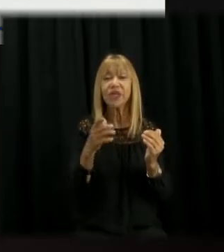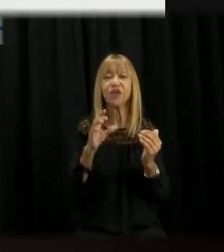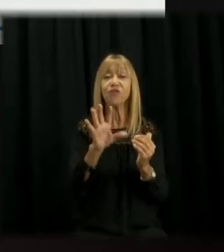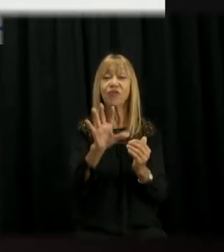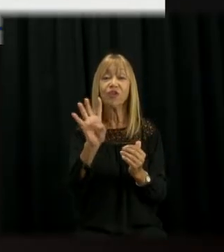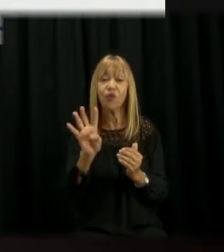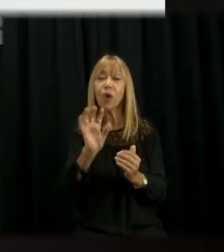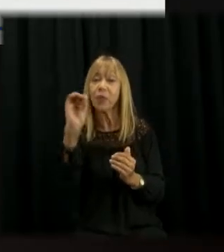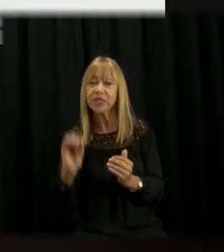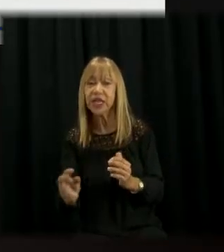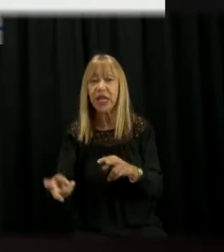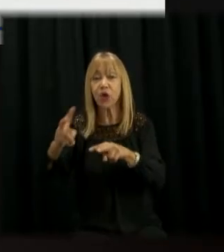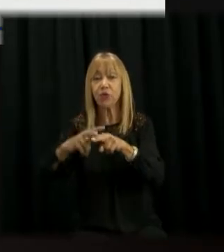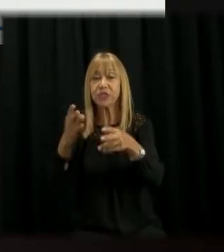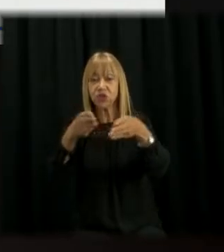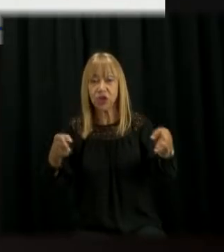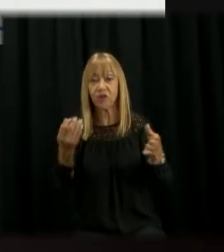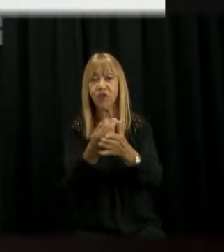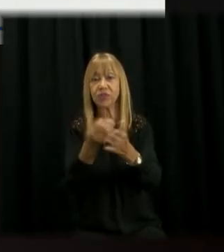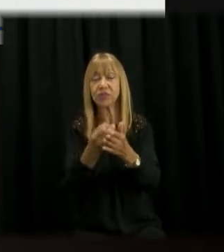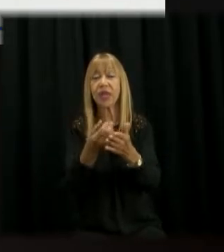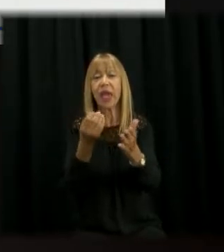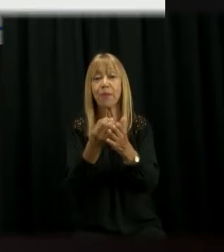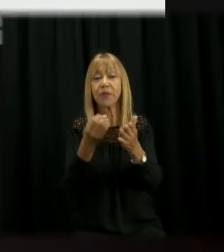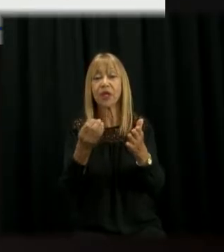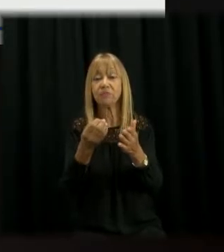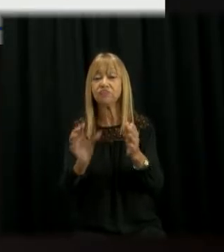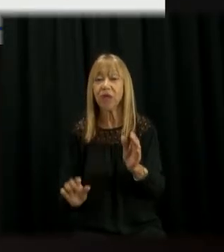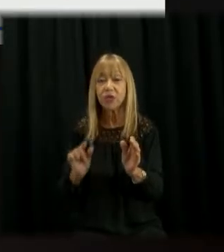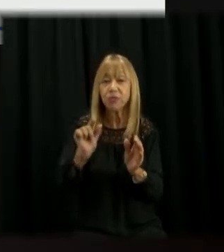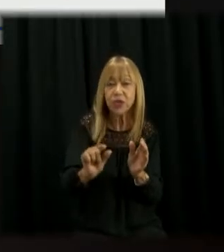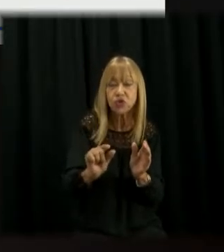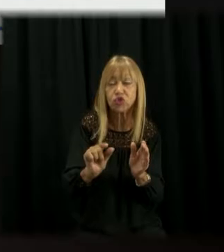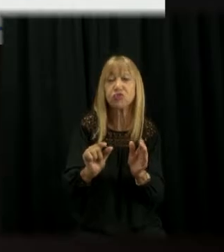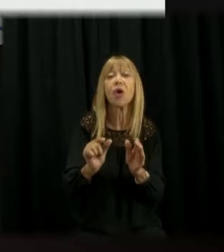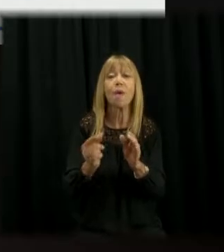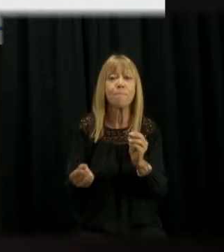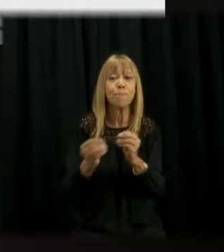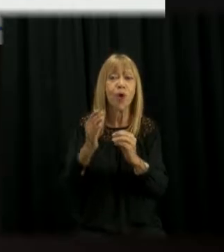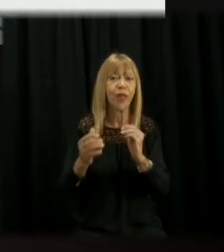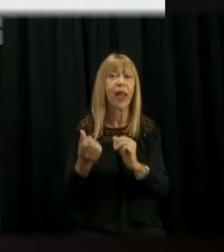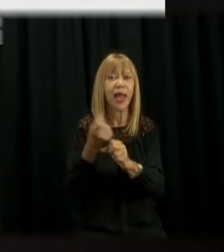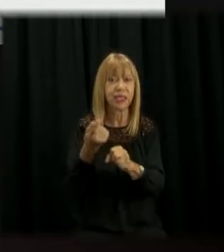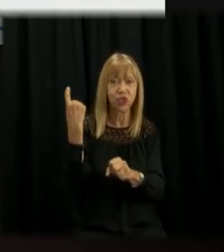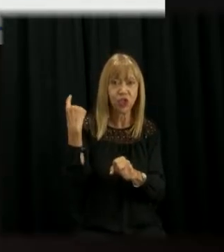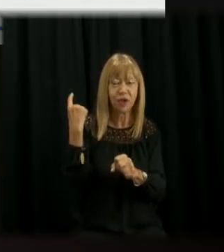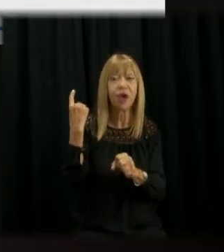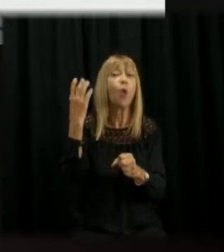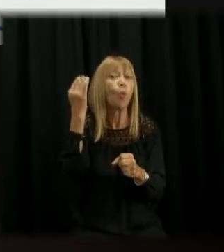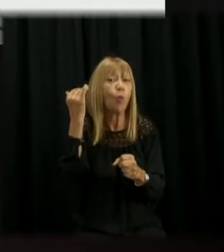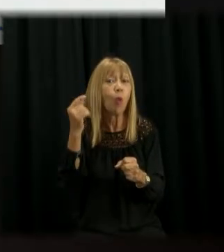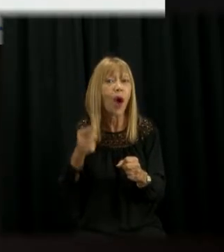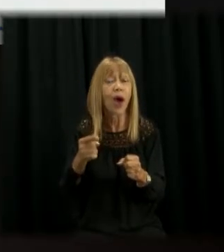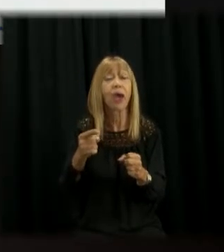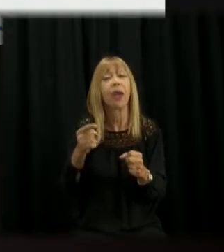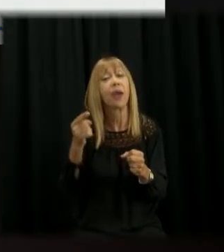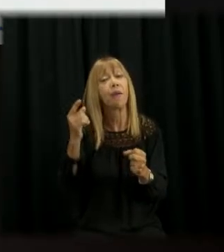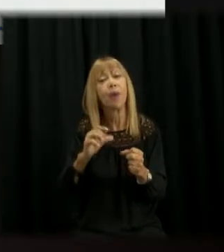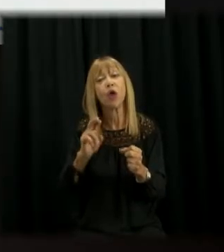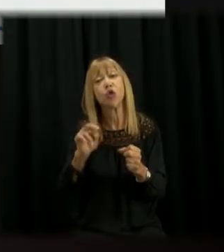fondos. Hay un aumento de 50% en los fondos generales de CAPEX sobre el año anterior. Esto va en